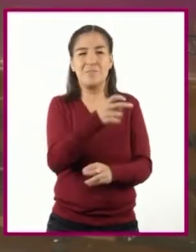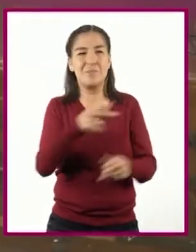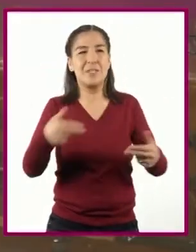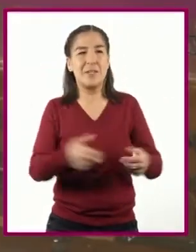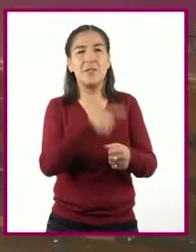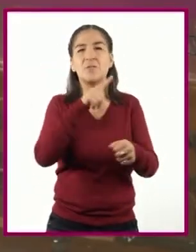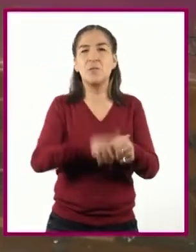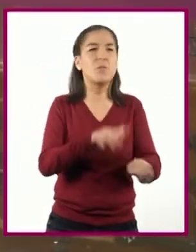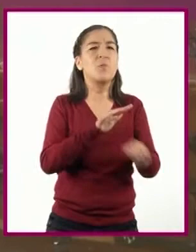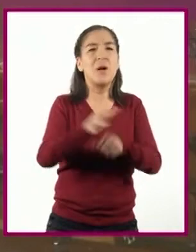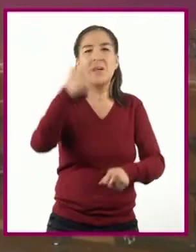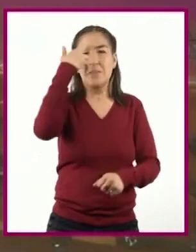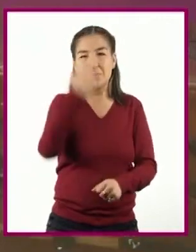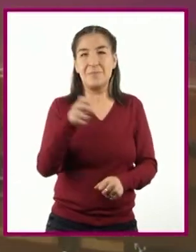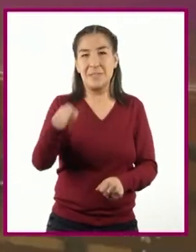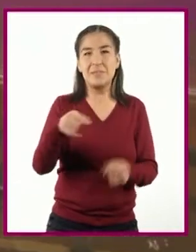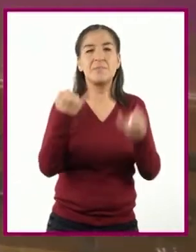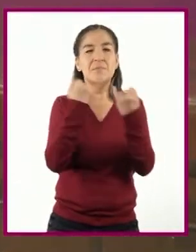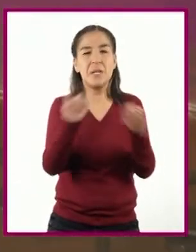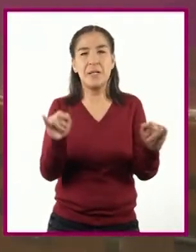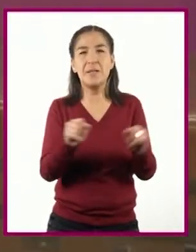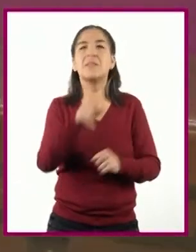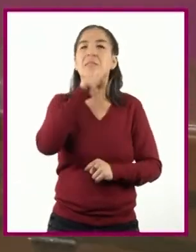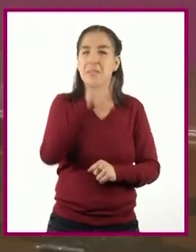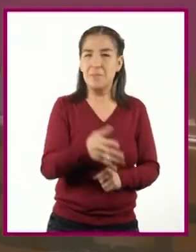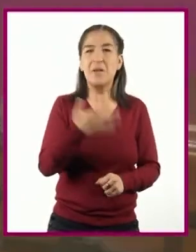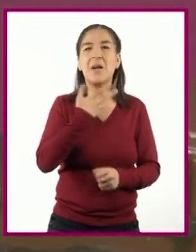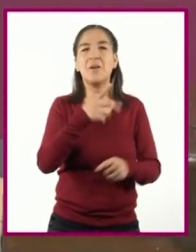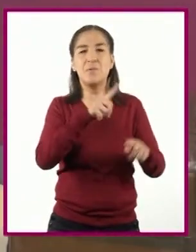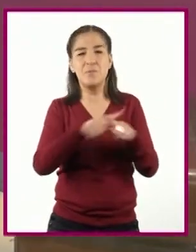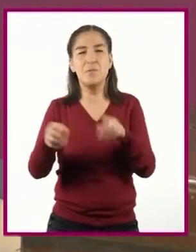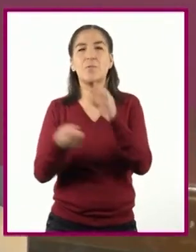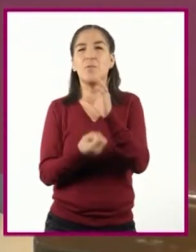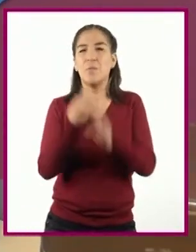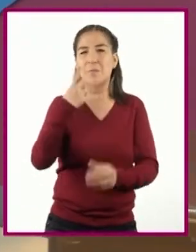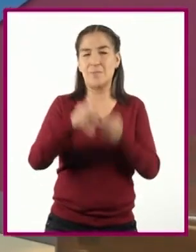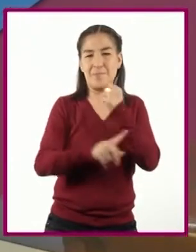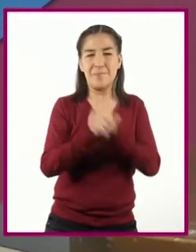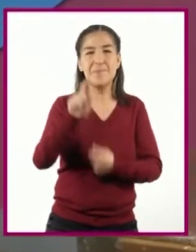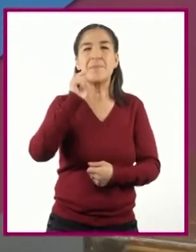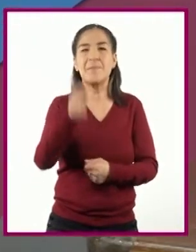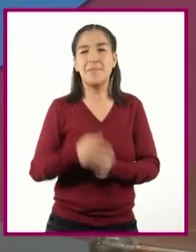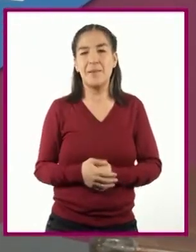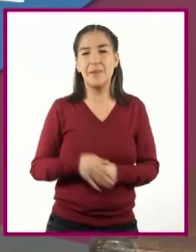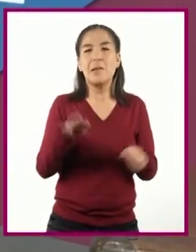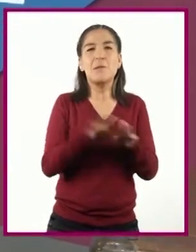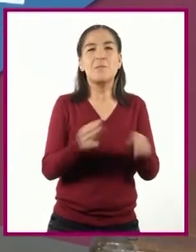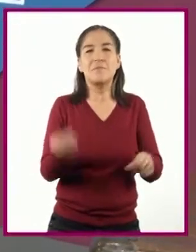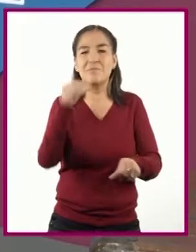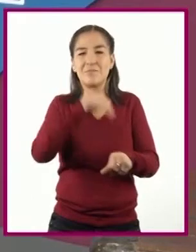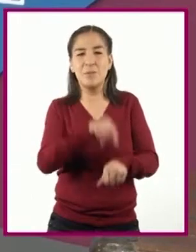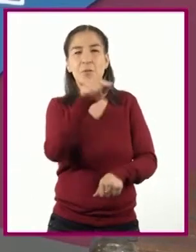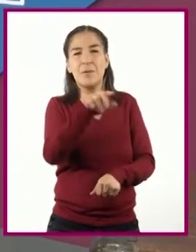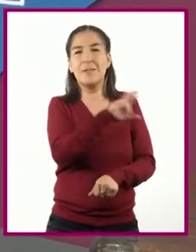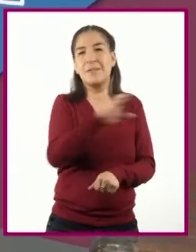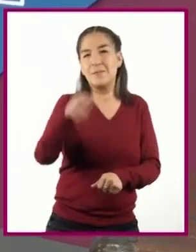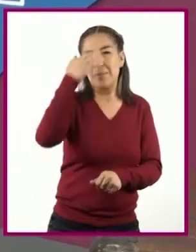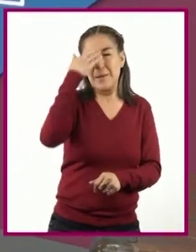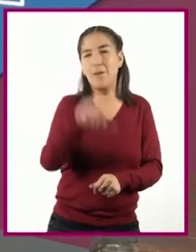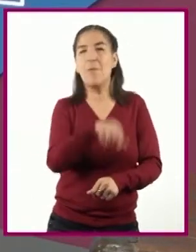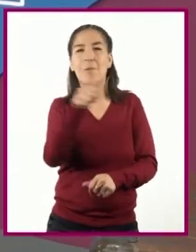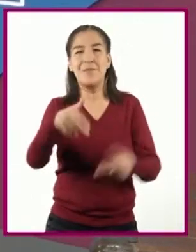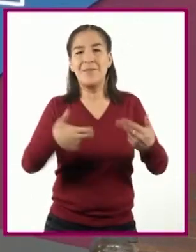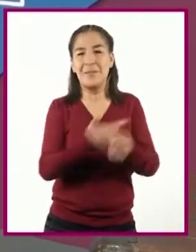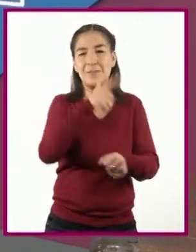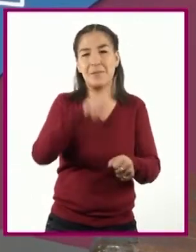Como consecuencia de la independencia, también surgieron nuevos desafíos, como la necesidad de obtener el reconocimiento de otras naciones